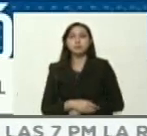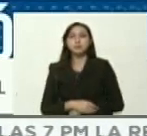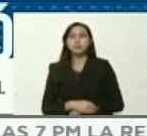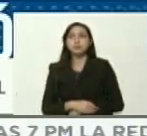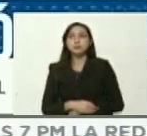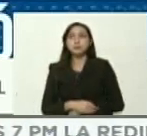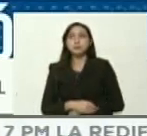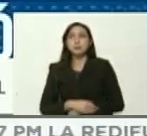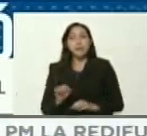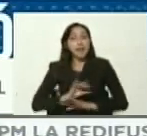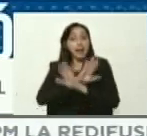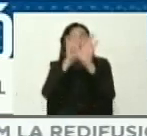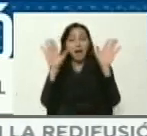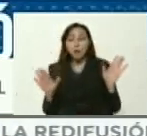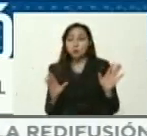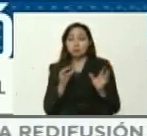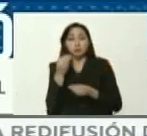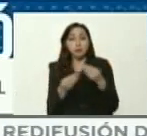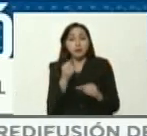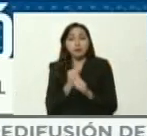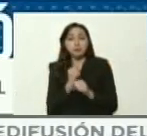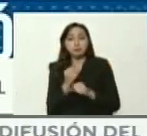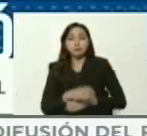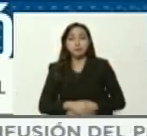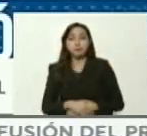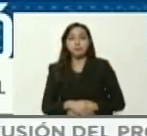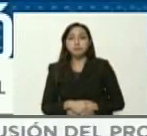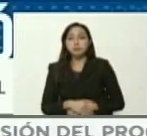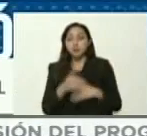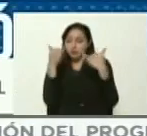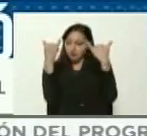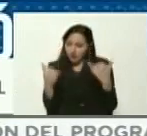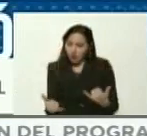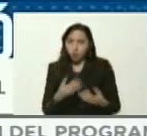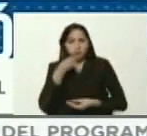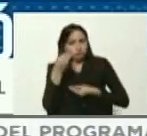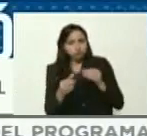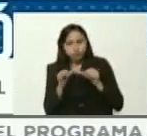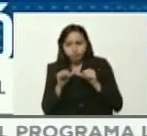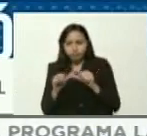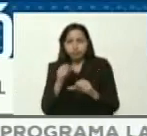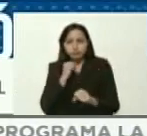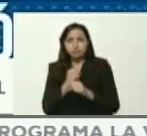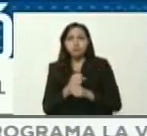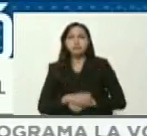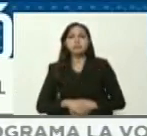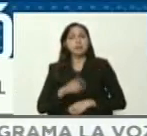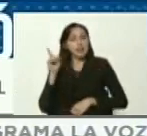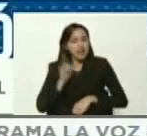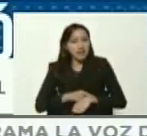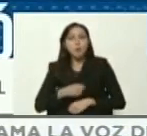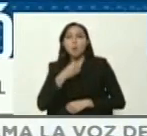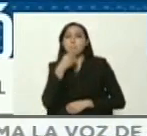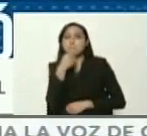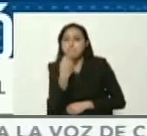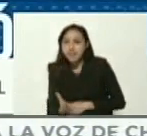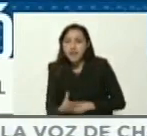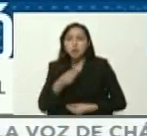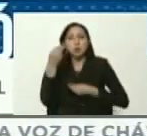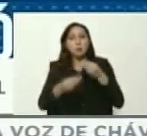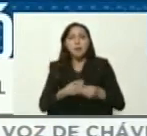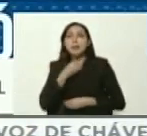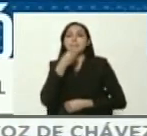Tenemos claro lo que hay que hacer. Ahora tenemos que hacerlo a tiempo y hacerlo bien, lo que vayamos a